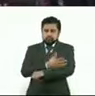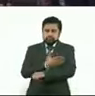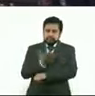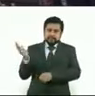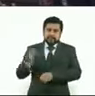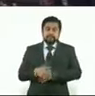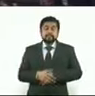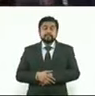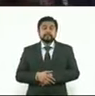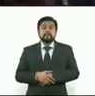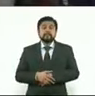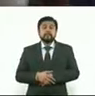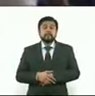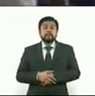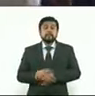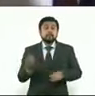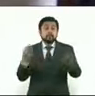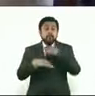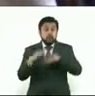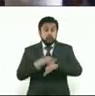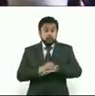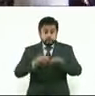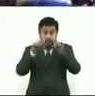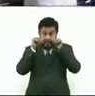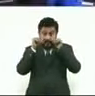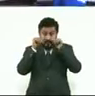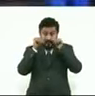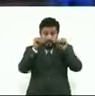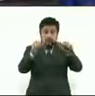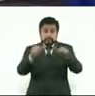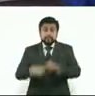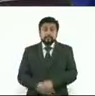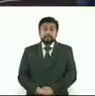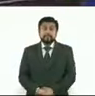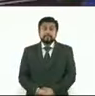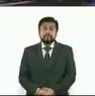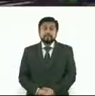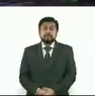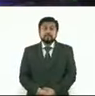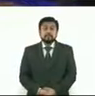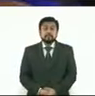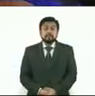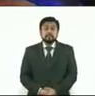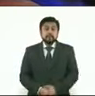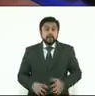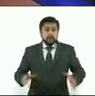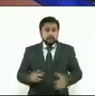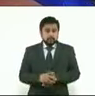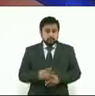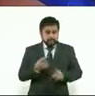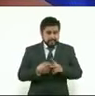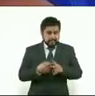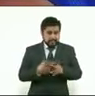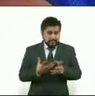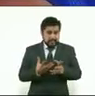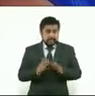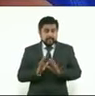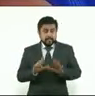línea, damas y caballeros, su atención por favor. Cuenta regresiva